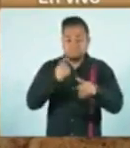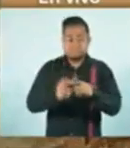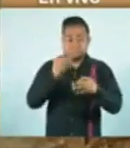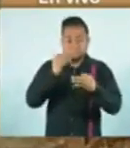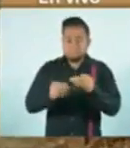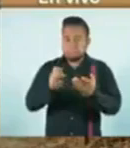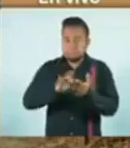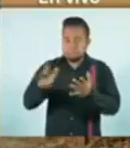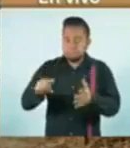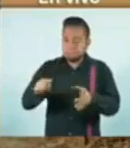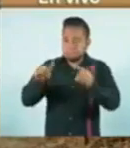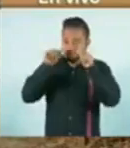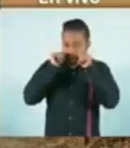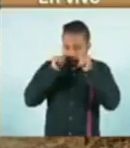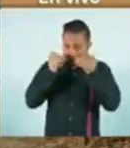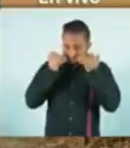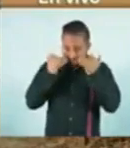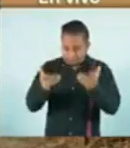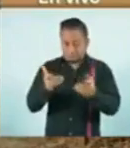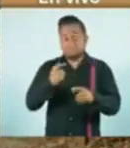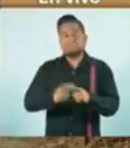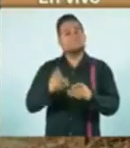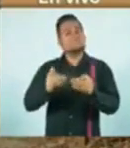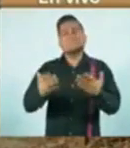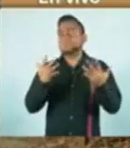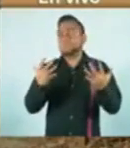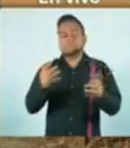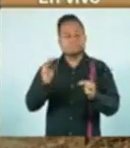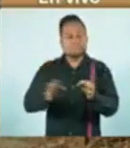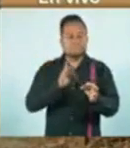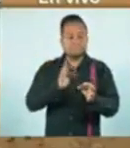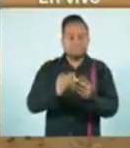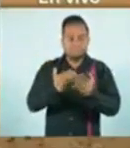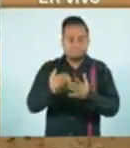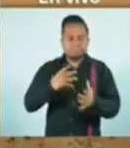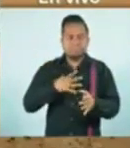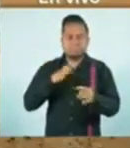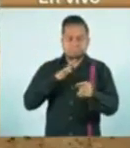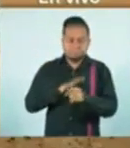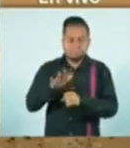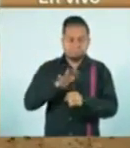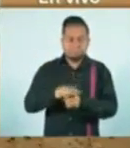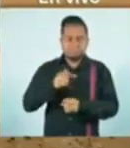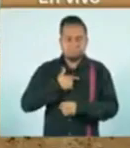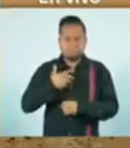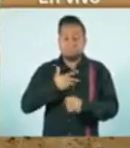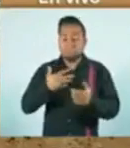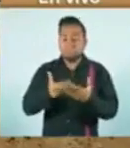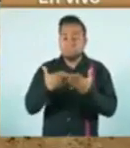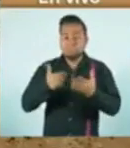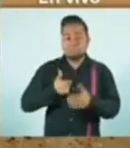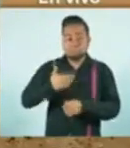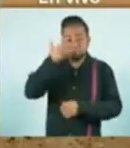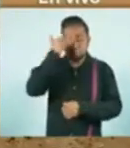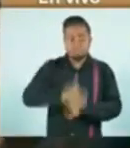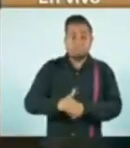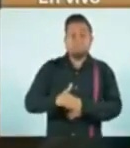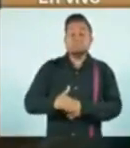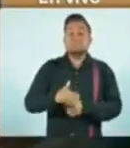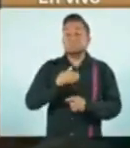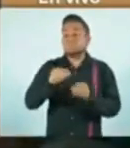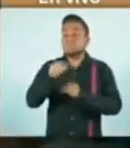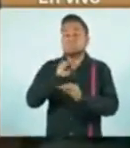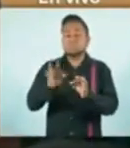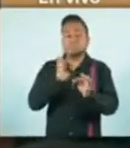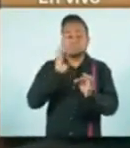por haberme permitido ver esto, por llegar hasta este momento. Ahora sé que todo se cumplió,